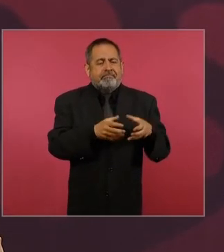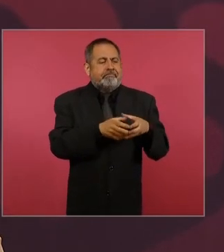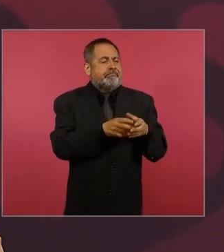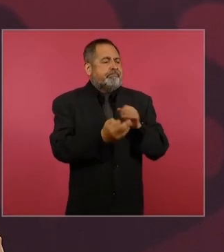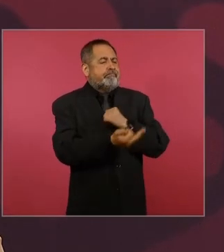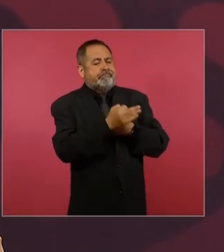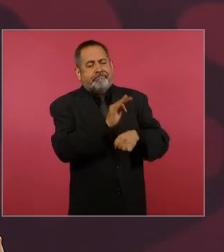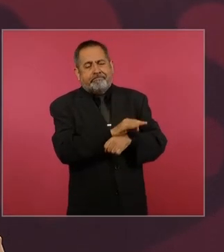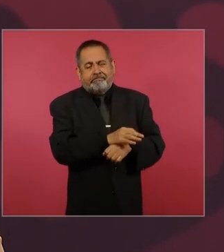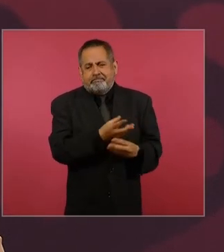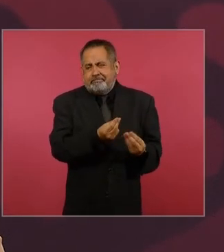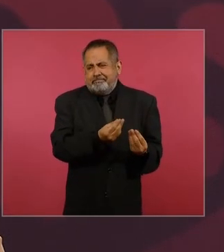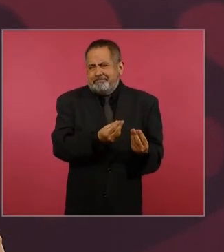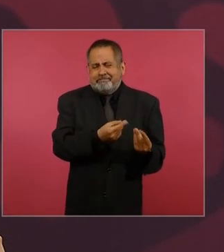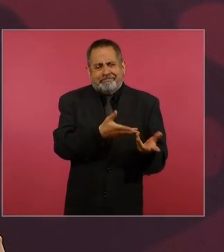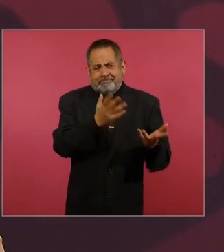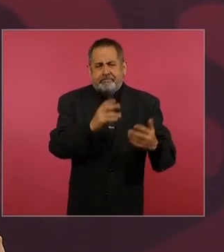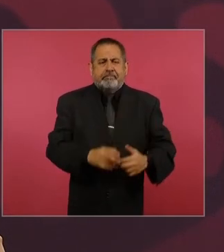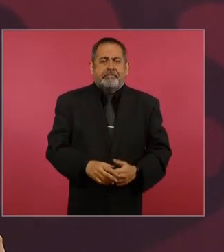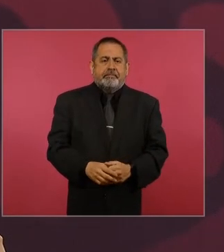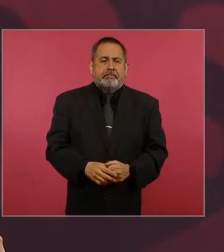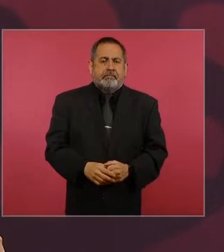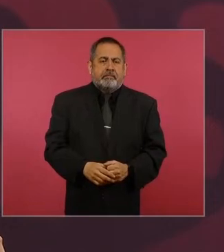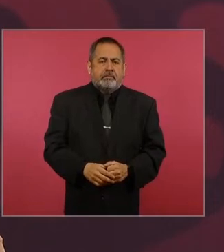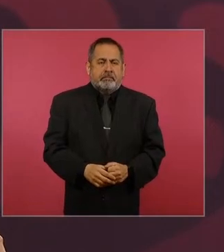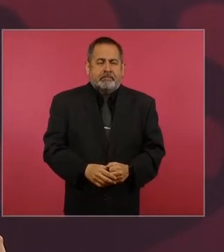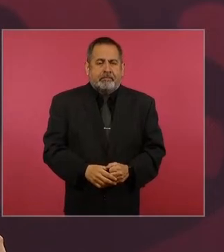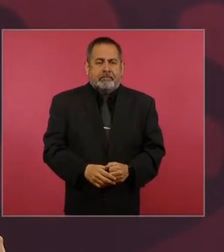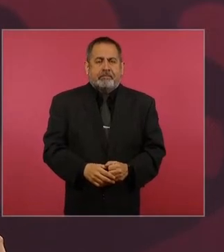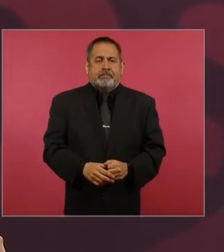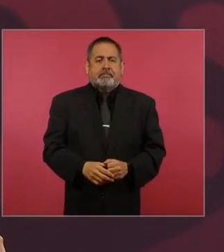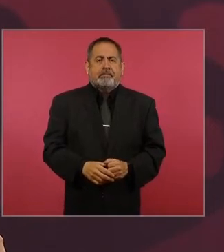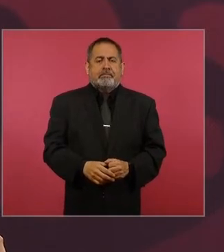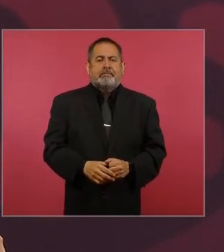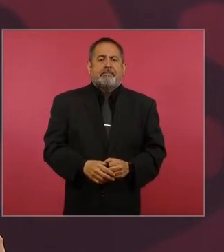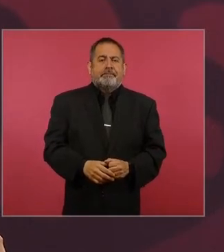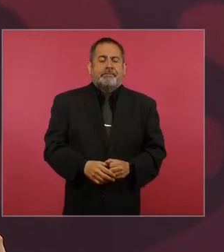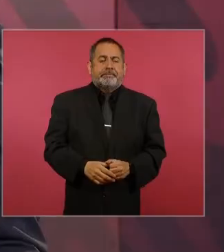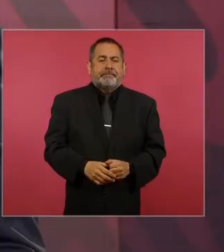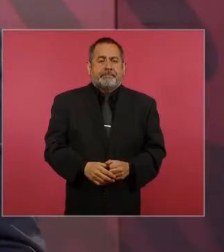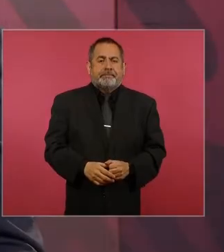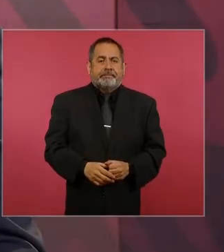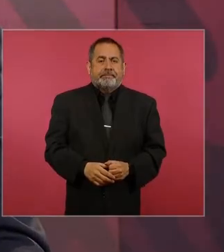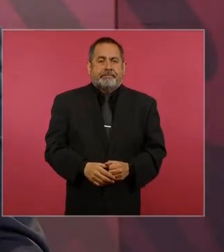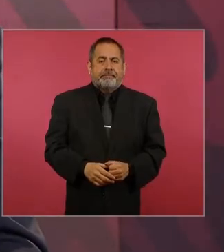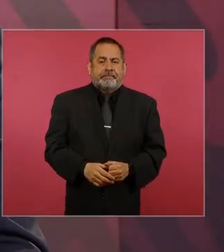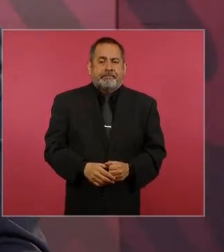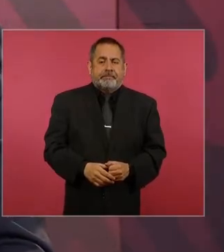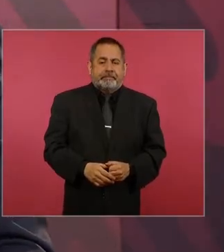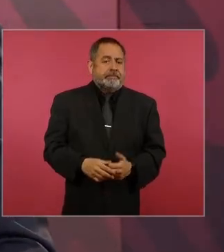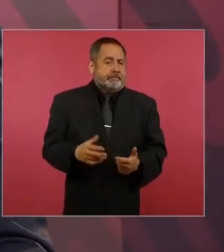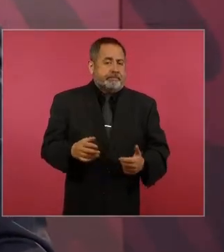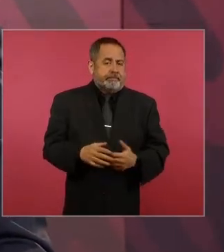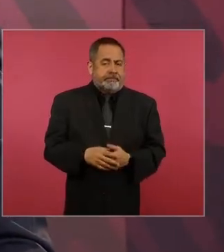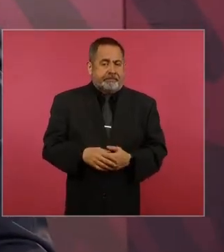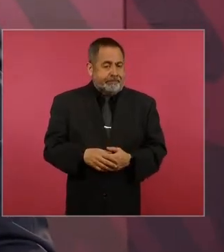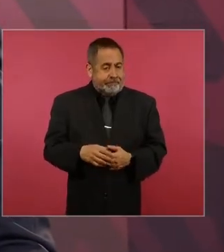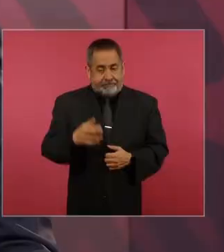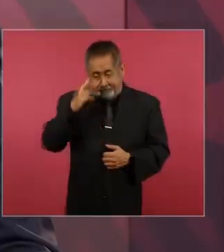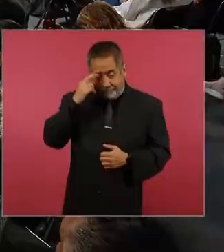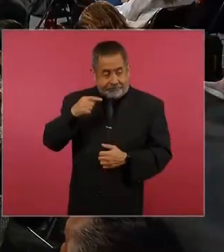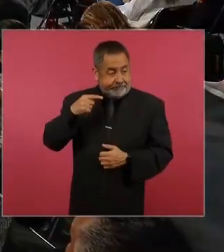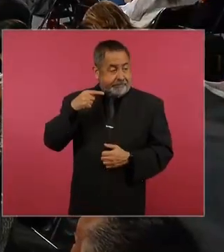Entonces, todas estas leyes que